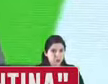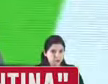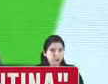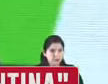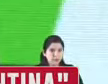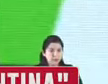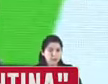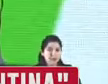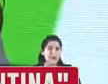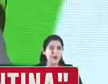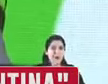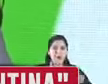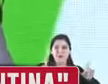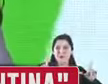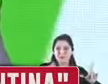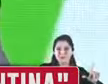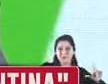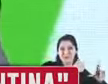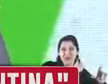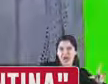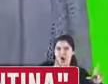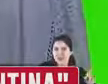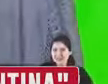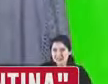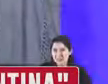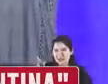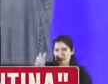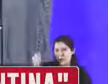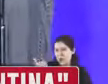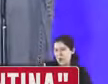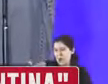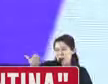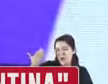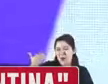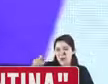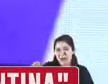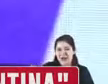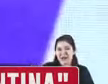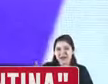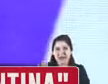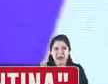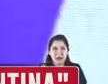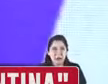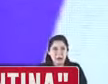con los protagonistas también y aquella argentina que volteada